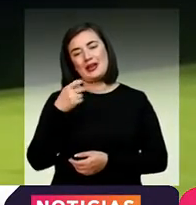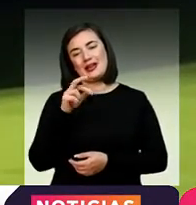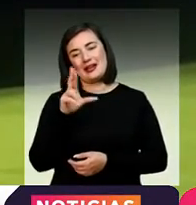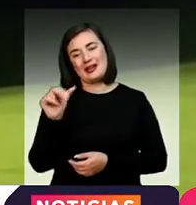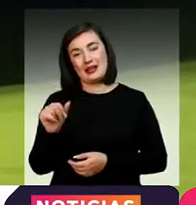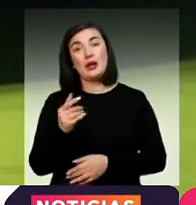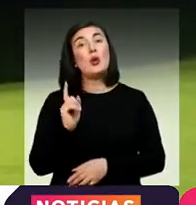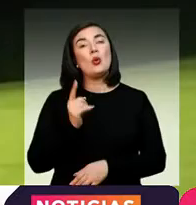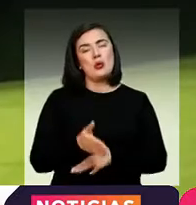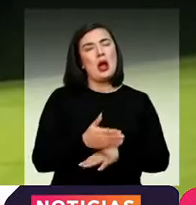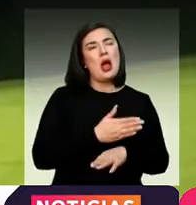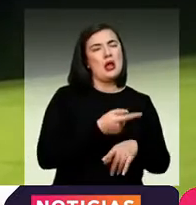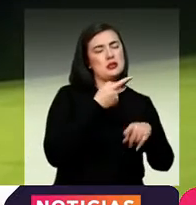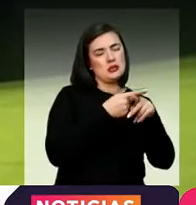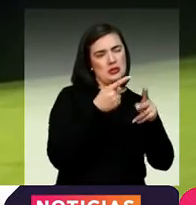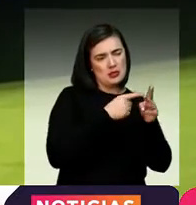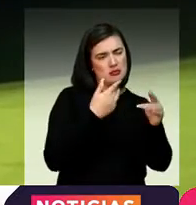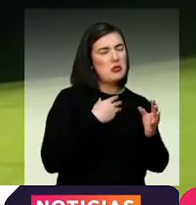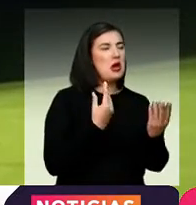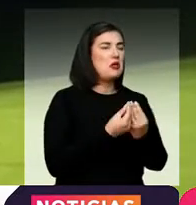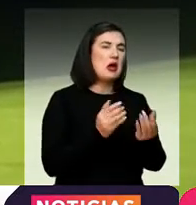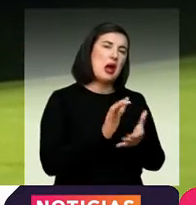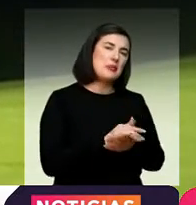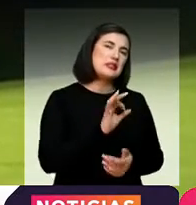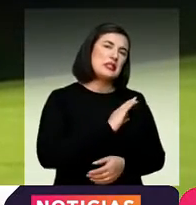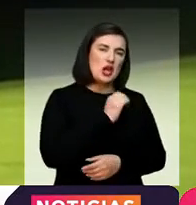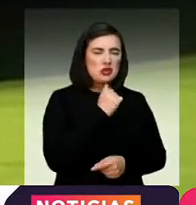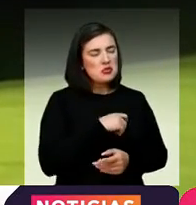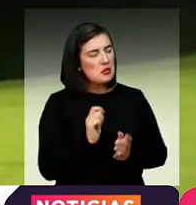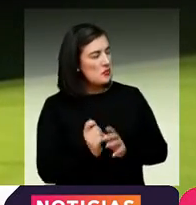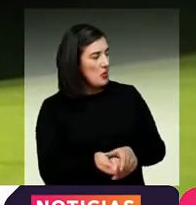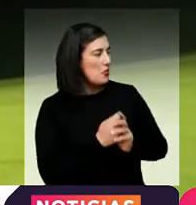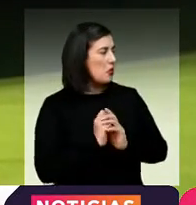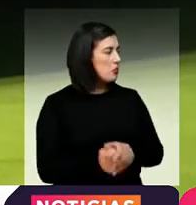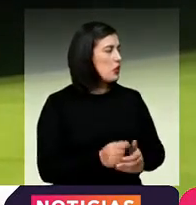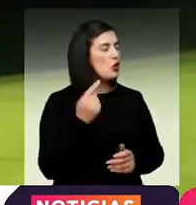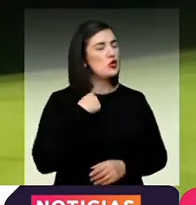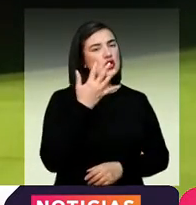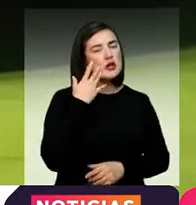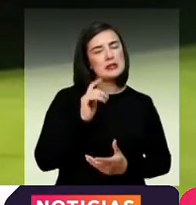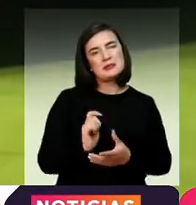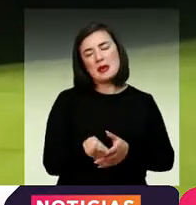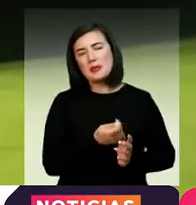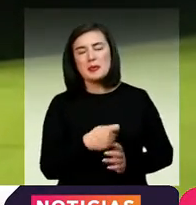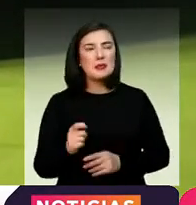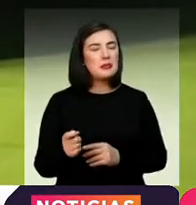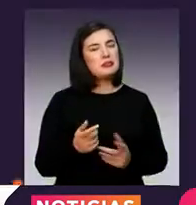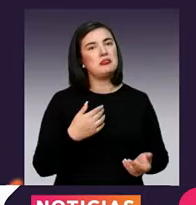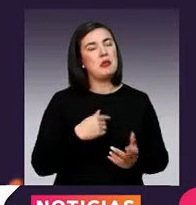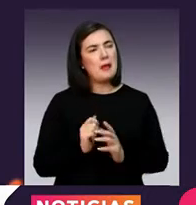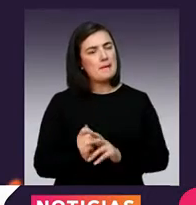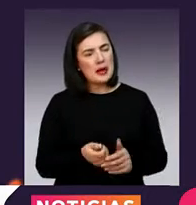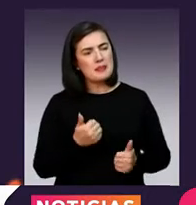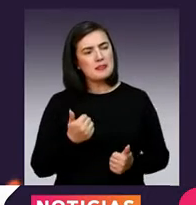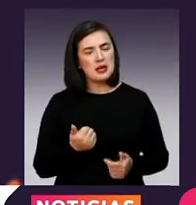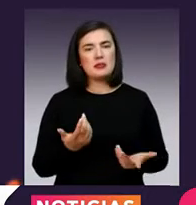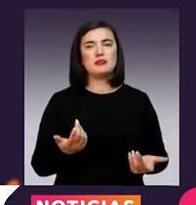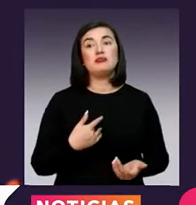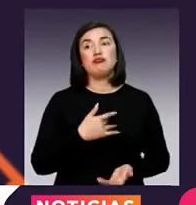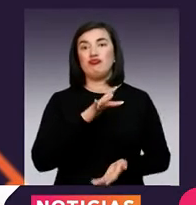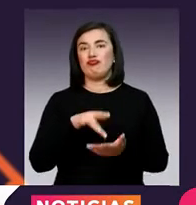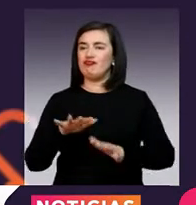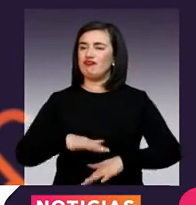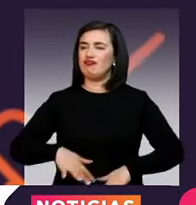anteriores pues había jugado con mis amigos los fines de semana y todos los días y le estaba pegando muy bien. Llegué al campo con